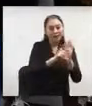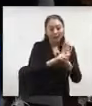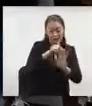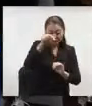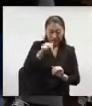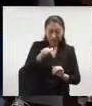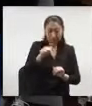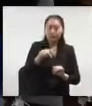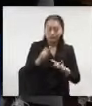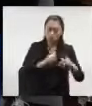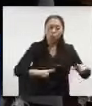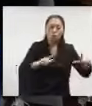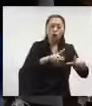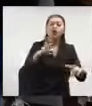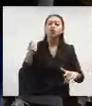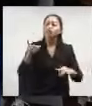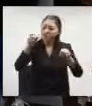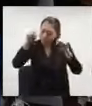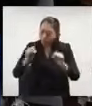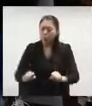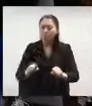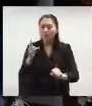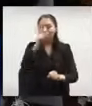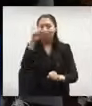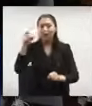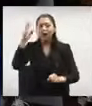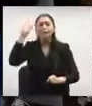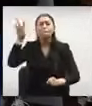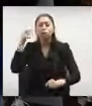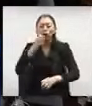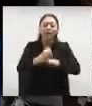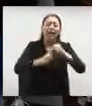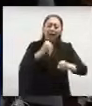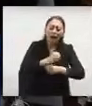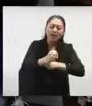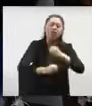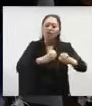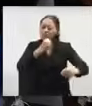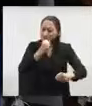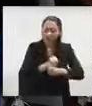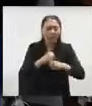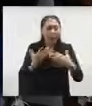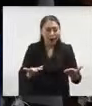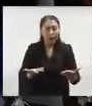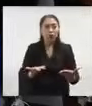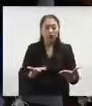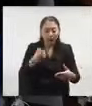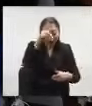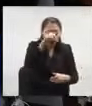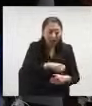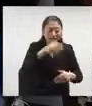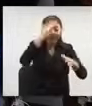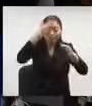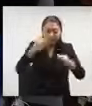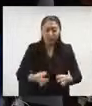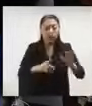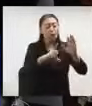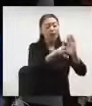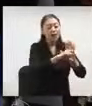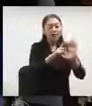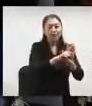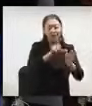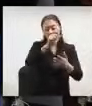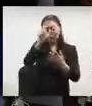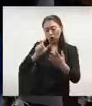se puede trabajar, porque por décadas, mucho tiempo, se han decidido aquí las leyes y las cosas